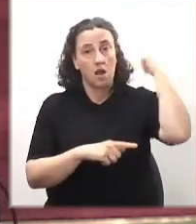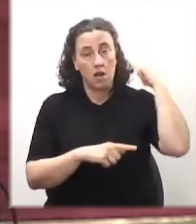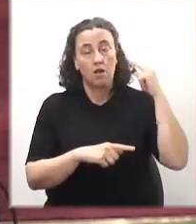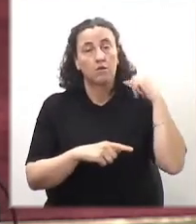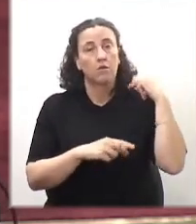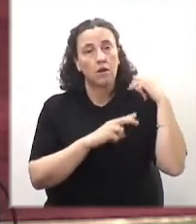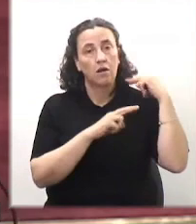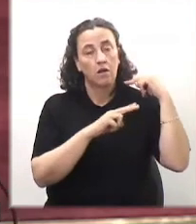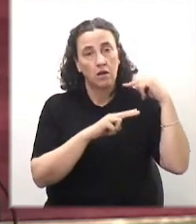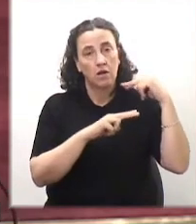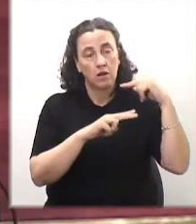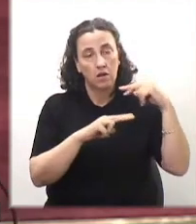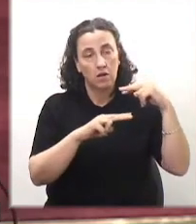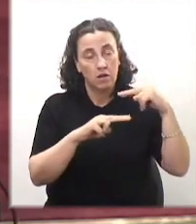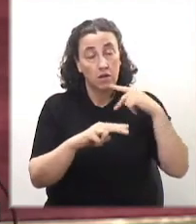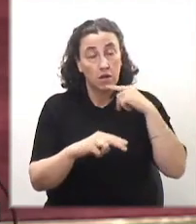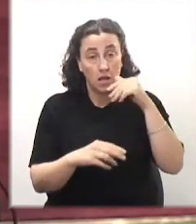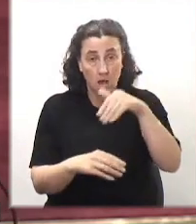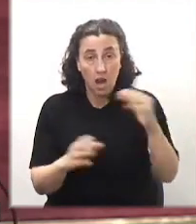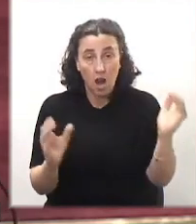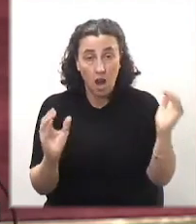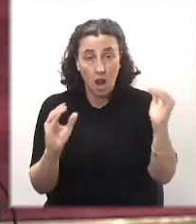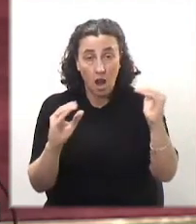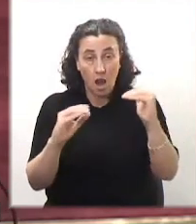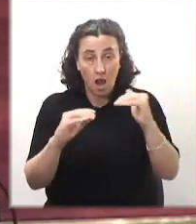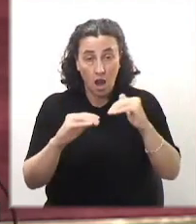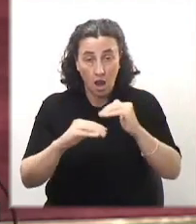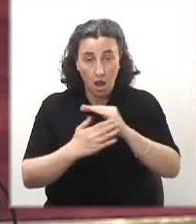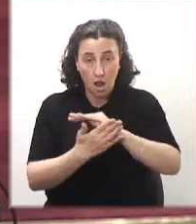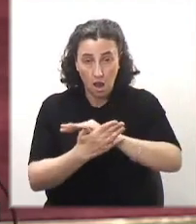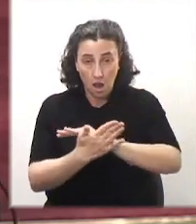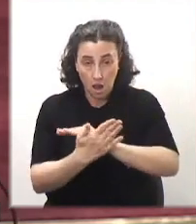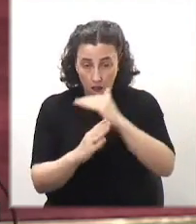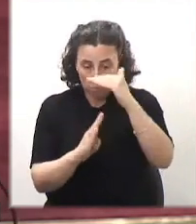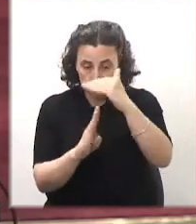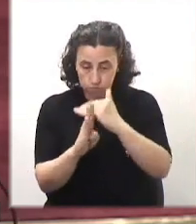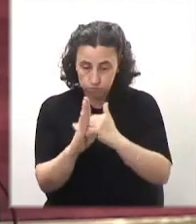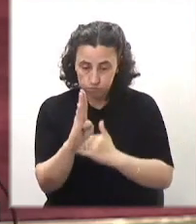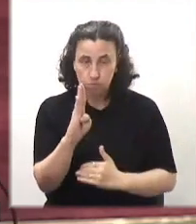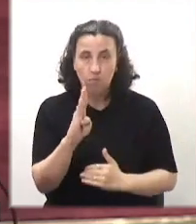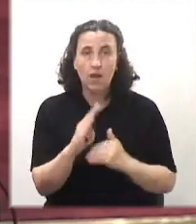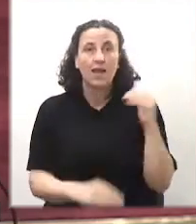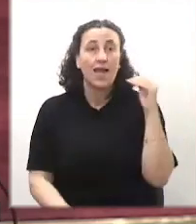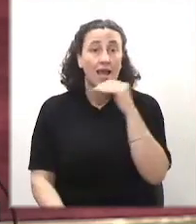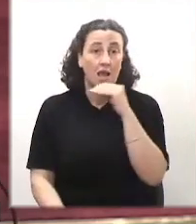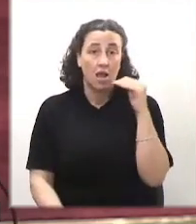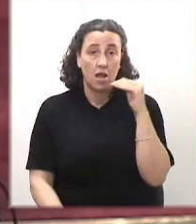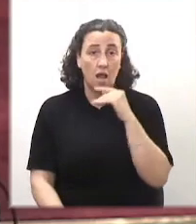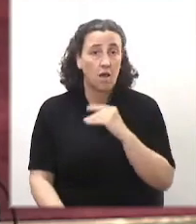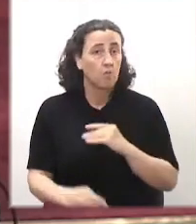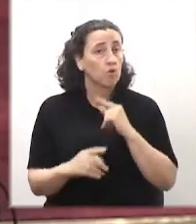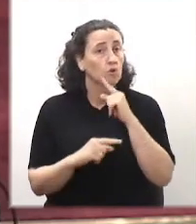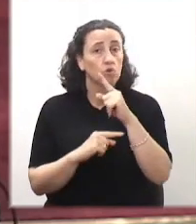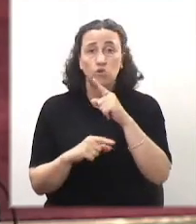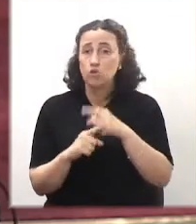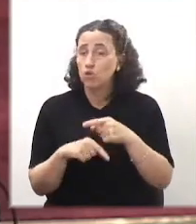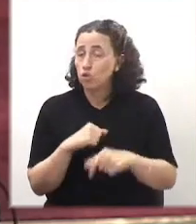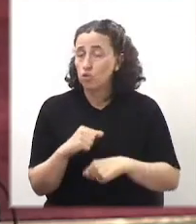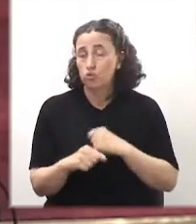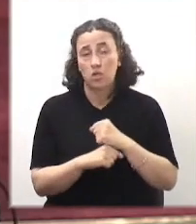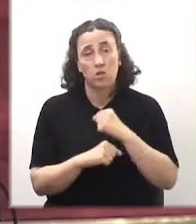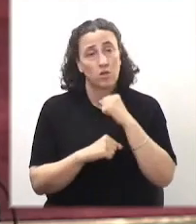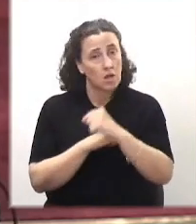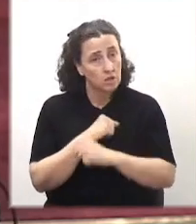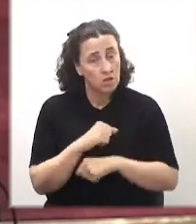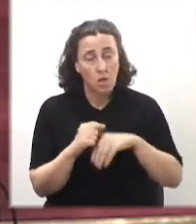es que han llevado a la Caja un deterioro porque los índices dicen que todos los años se pierden afiliados, todos